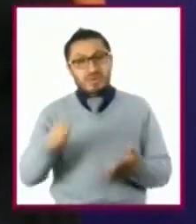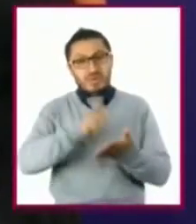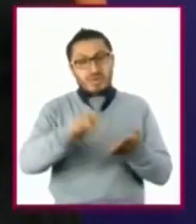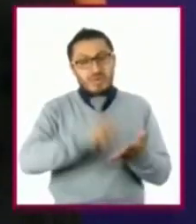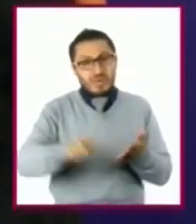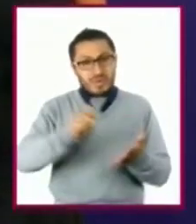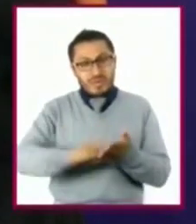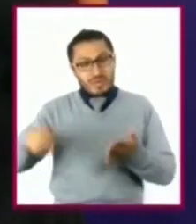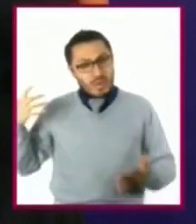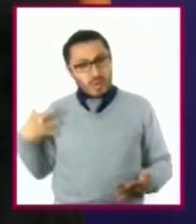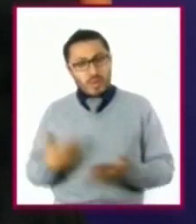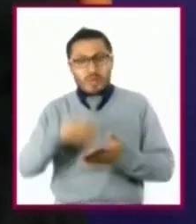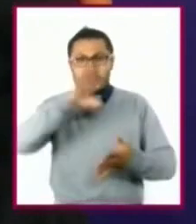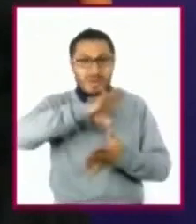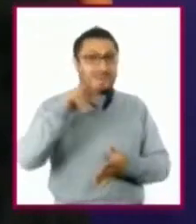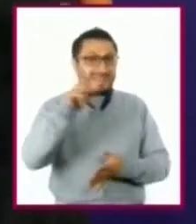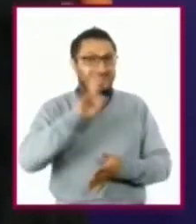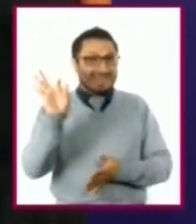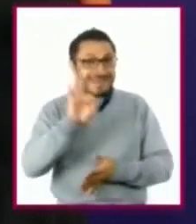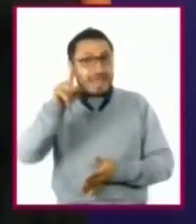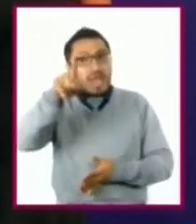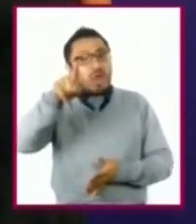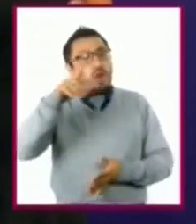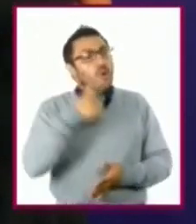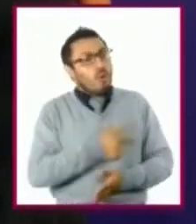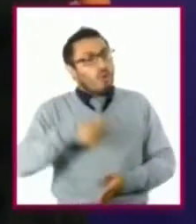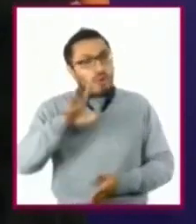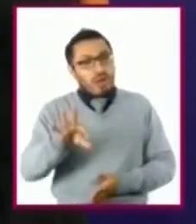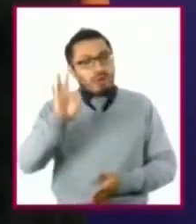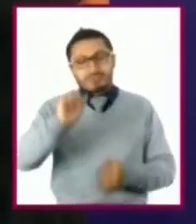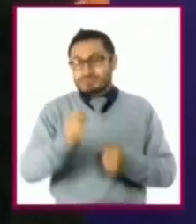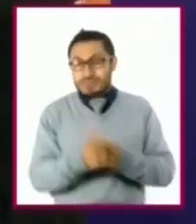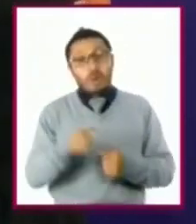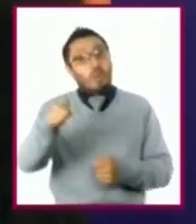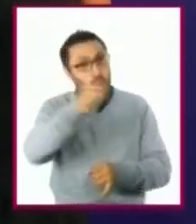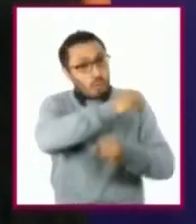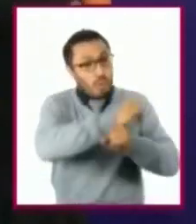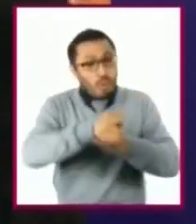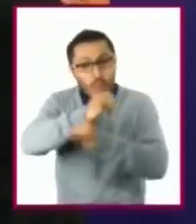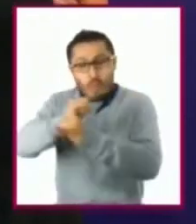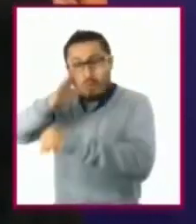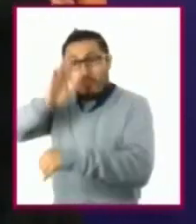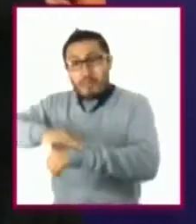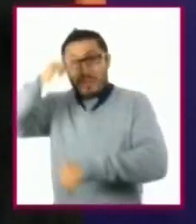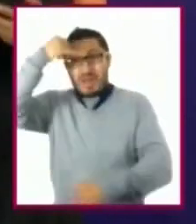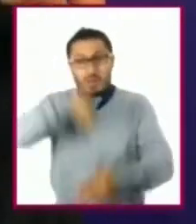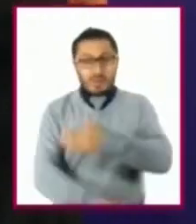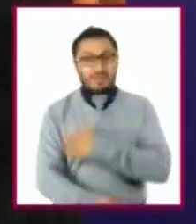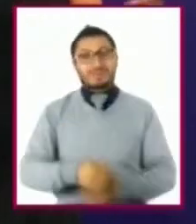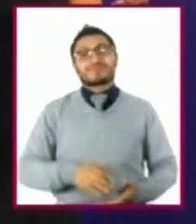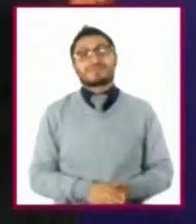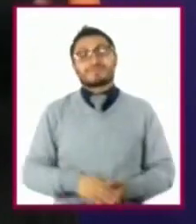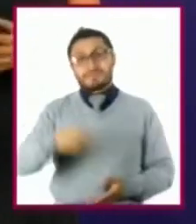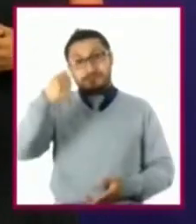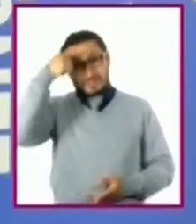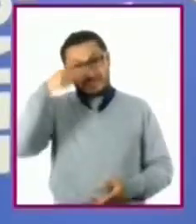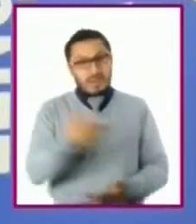gusta, busquen más de ellos para entrar a los universos literarios que han creado para nosotros, para